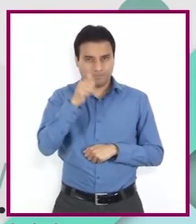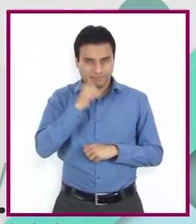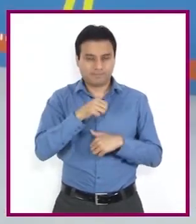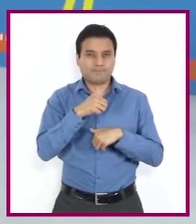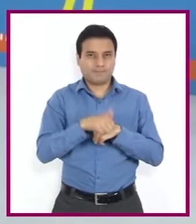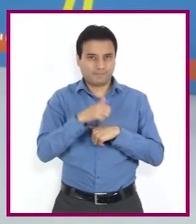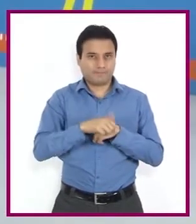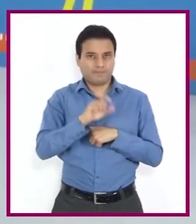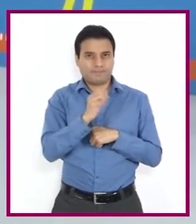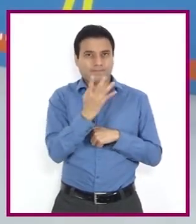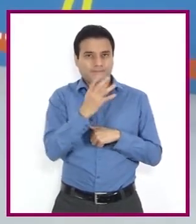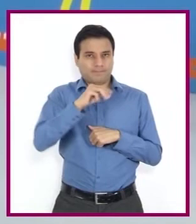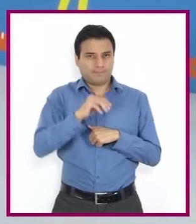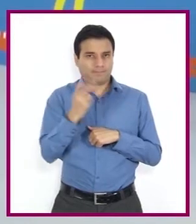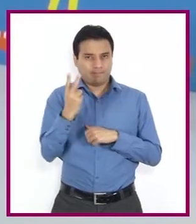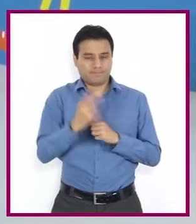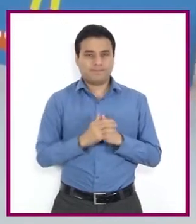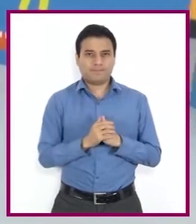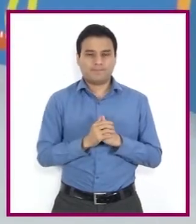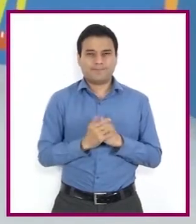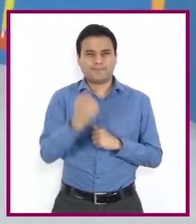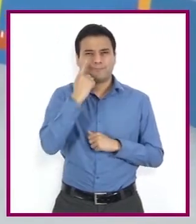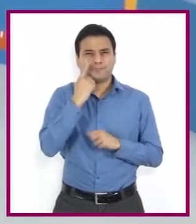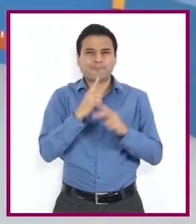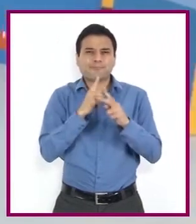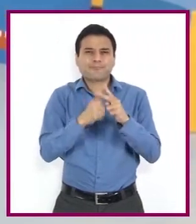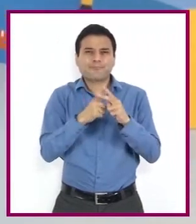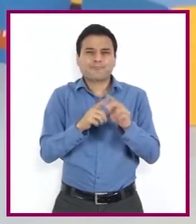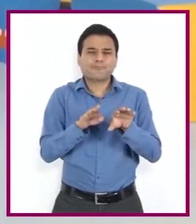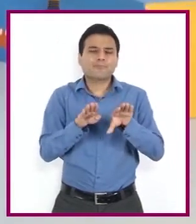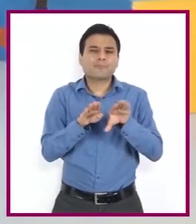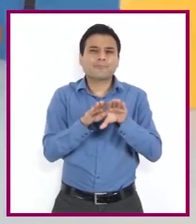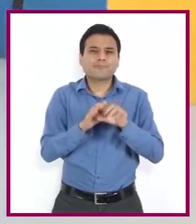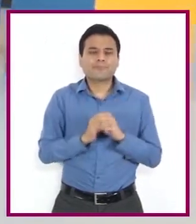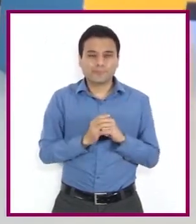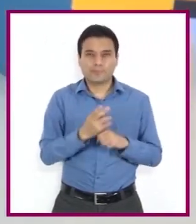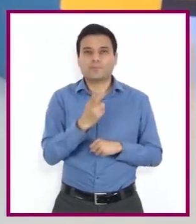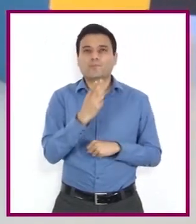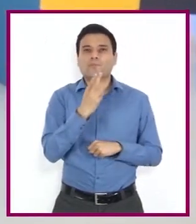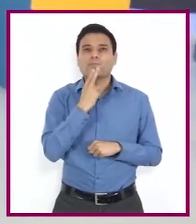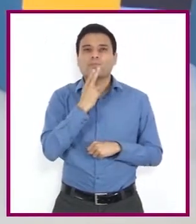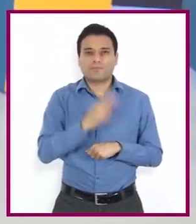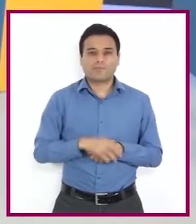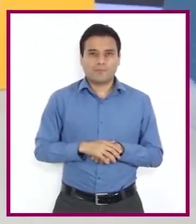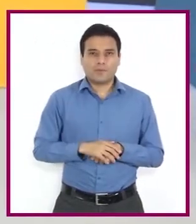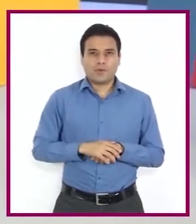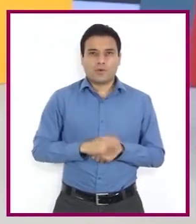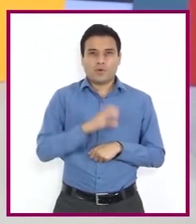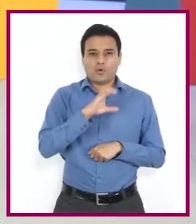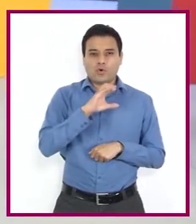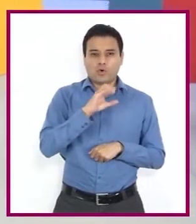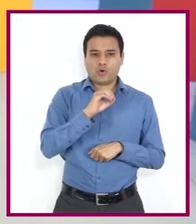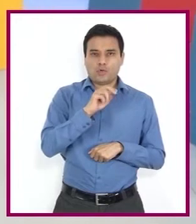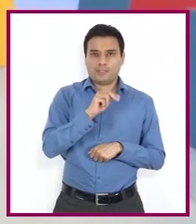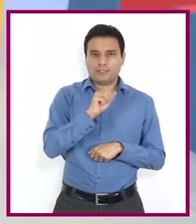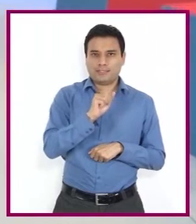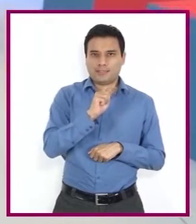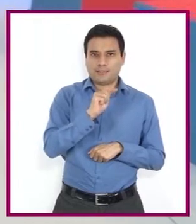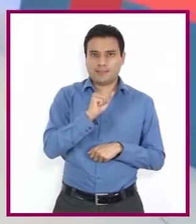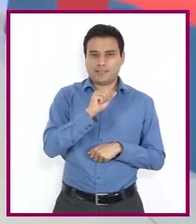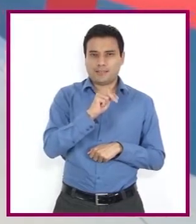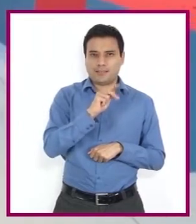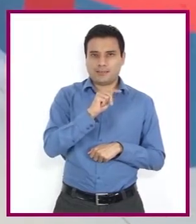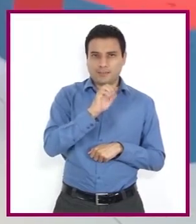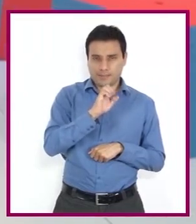cuadrados. Para resolver este problema, usamos la constante de proporcionalidad, que se simboliza mediante la letra